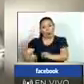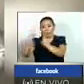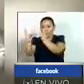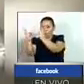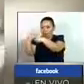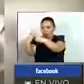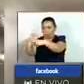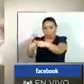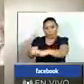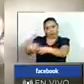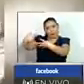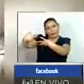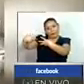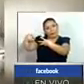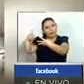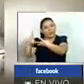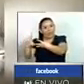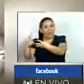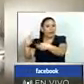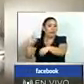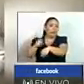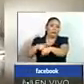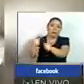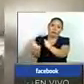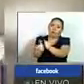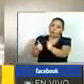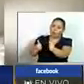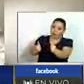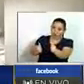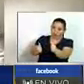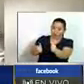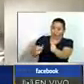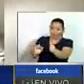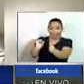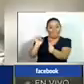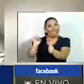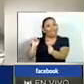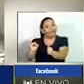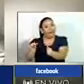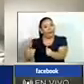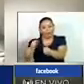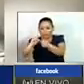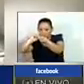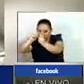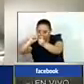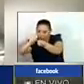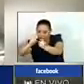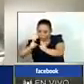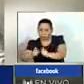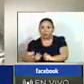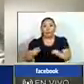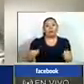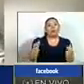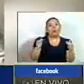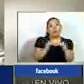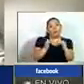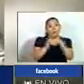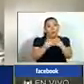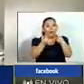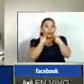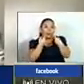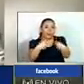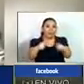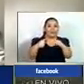decreto porque se ha desfasado con el tiempo y hay aspectos de que deben de actualizarse. E igualmente declara